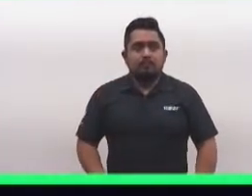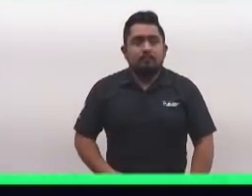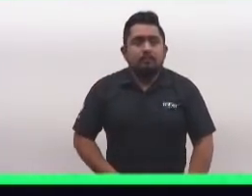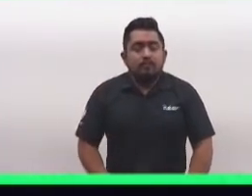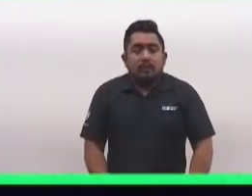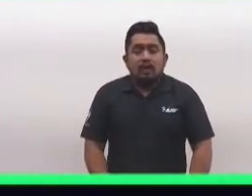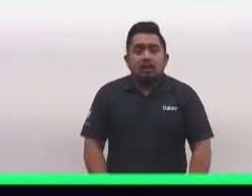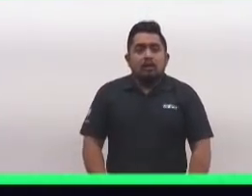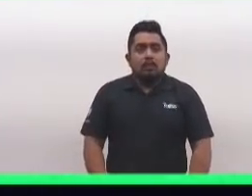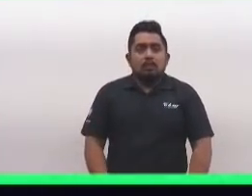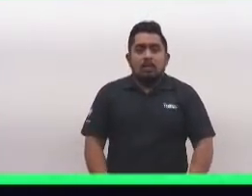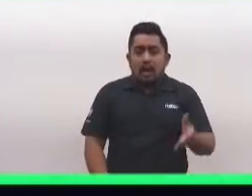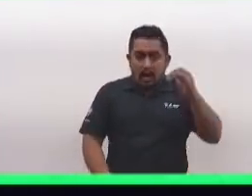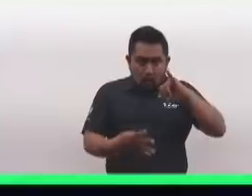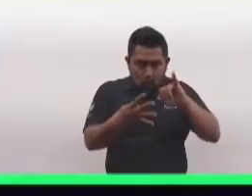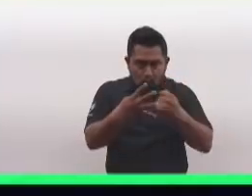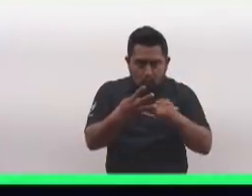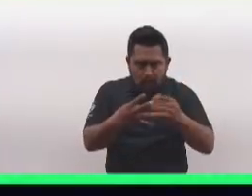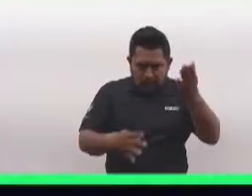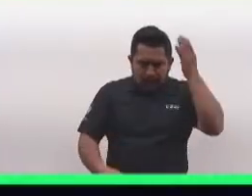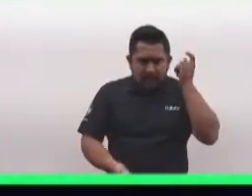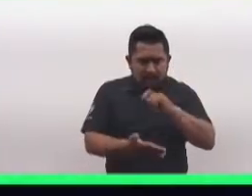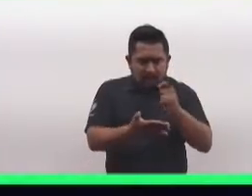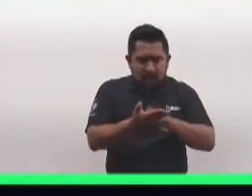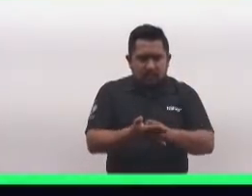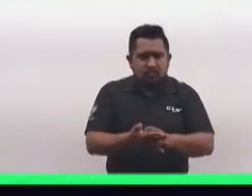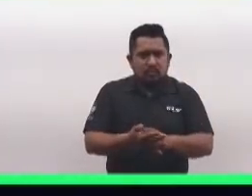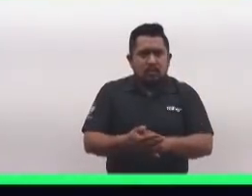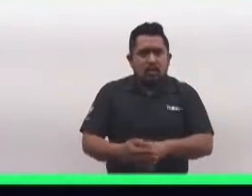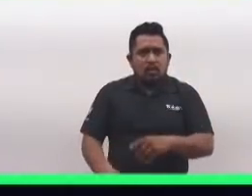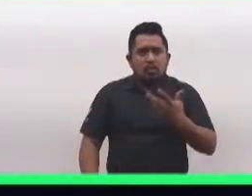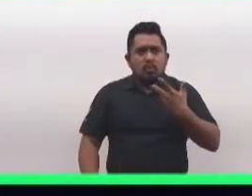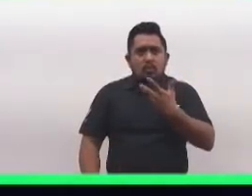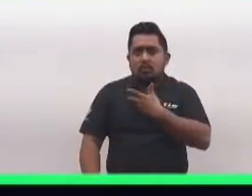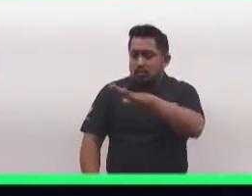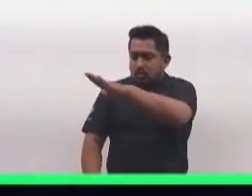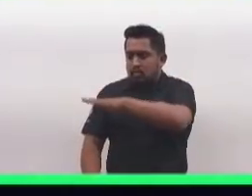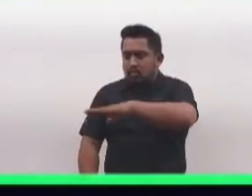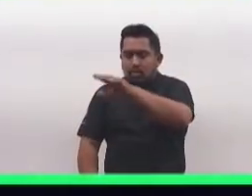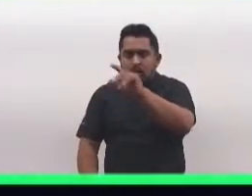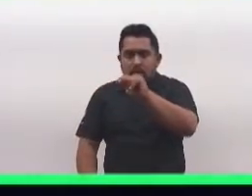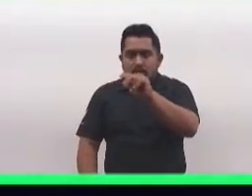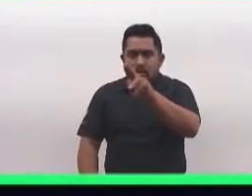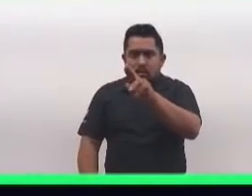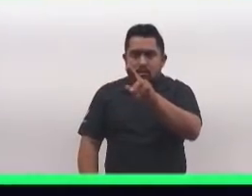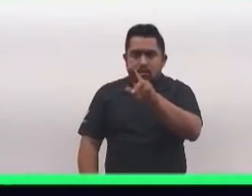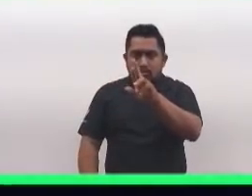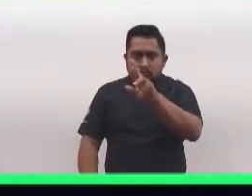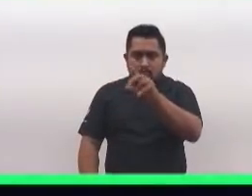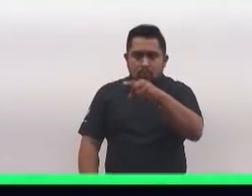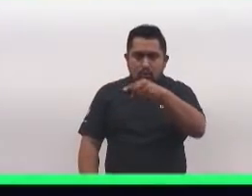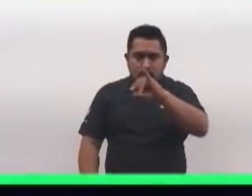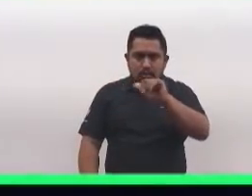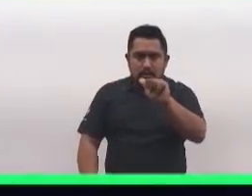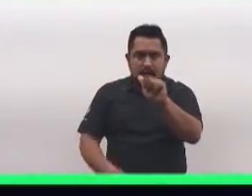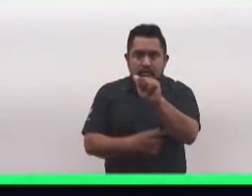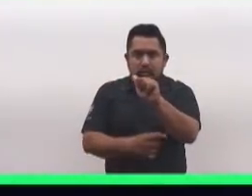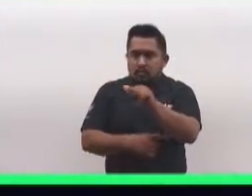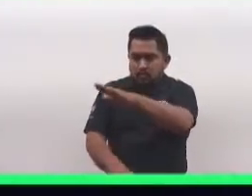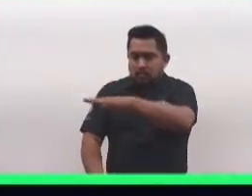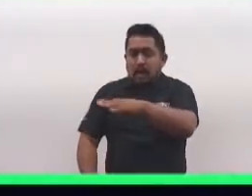saben dónde fue escrito bueno en lo que conocemos como turquía antes se llamaba